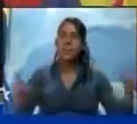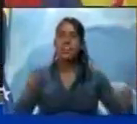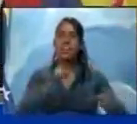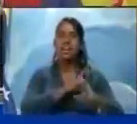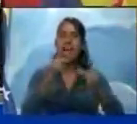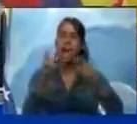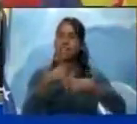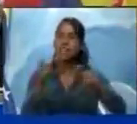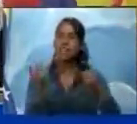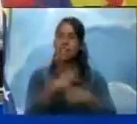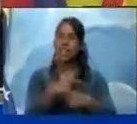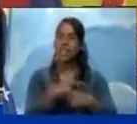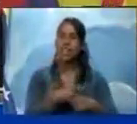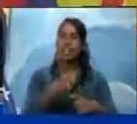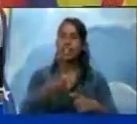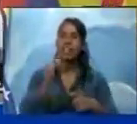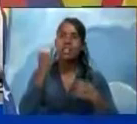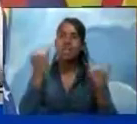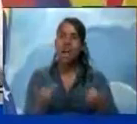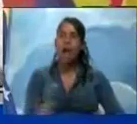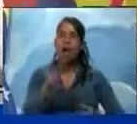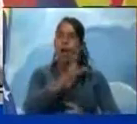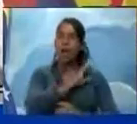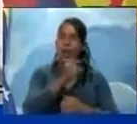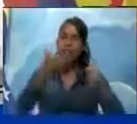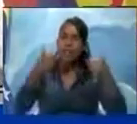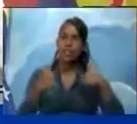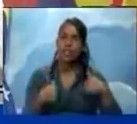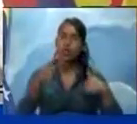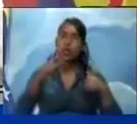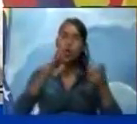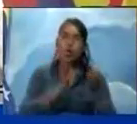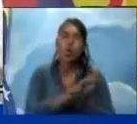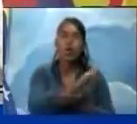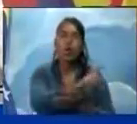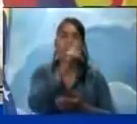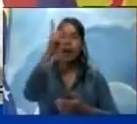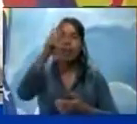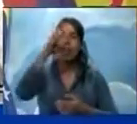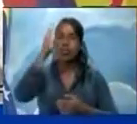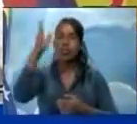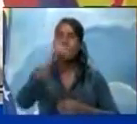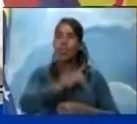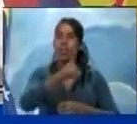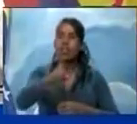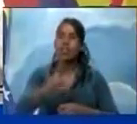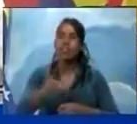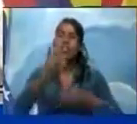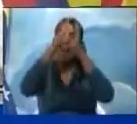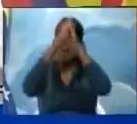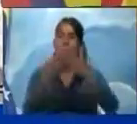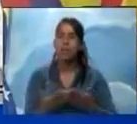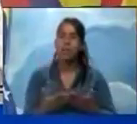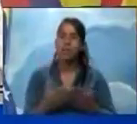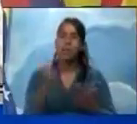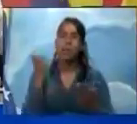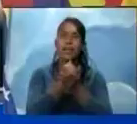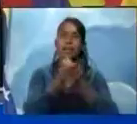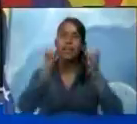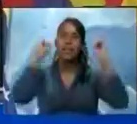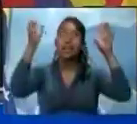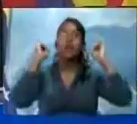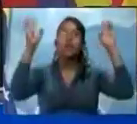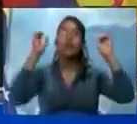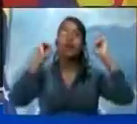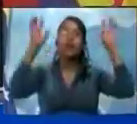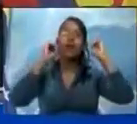desapareció el cáncer. Amén. Y ahora yo glorifico al Dios de la Biblia. Gloria